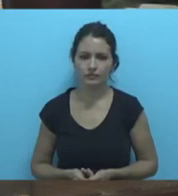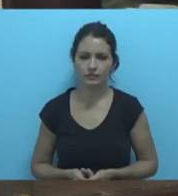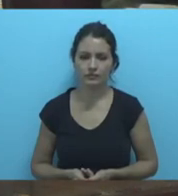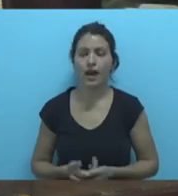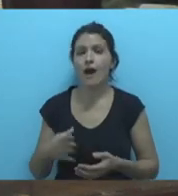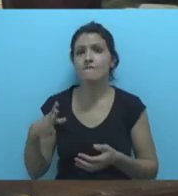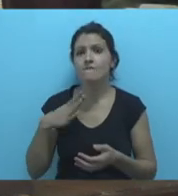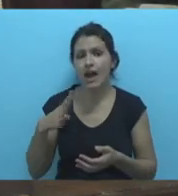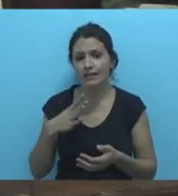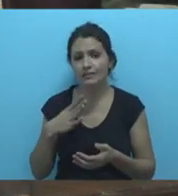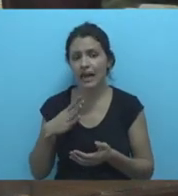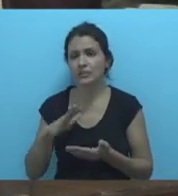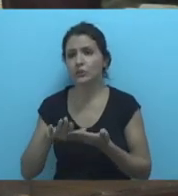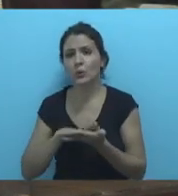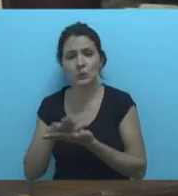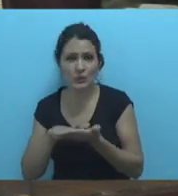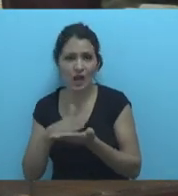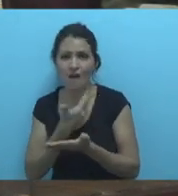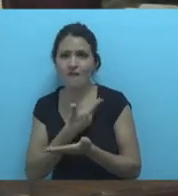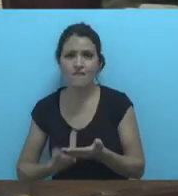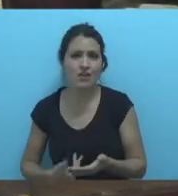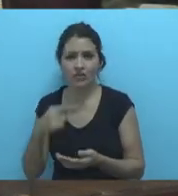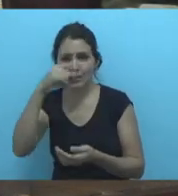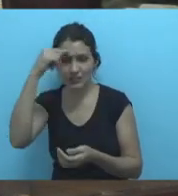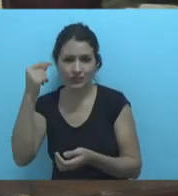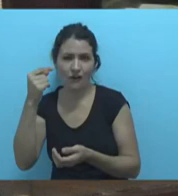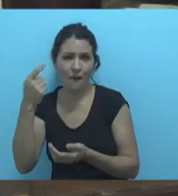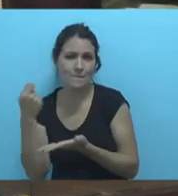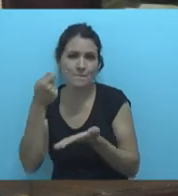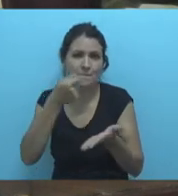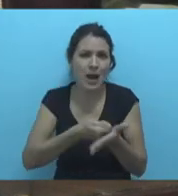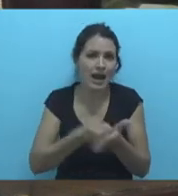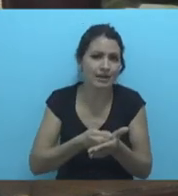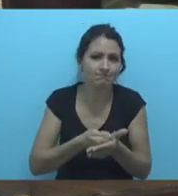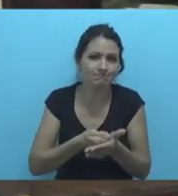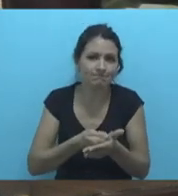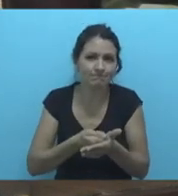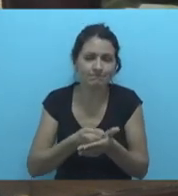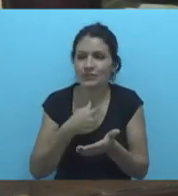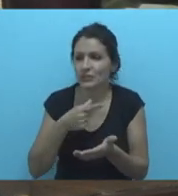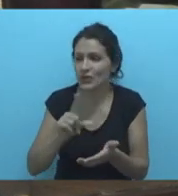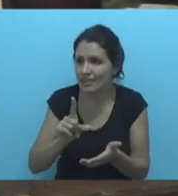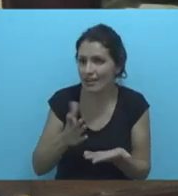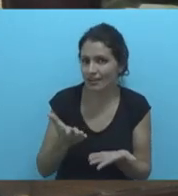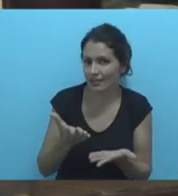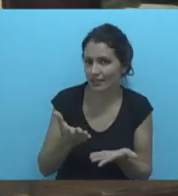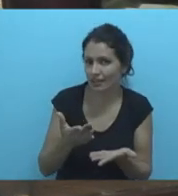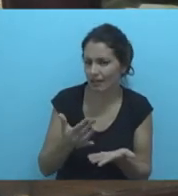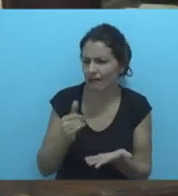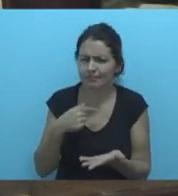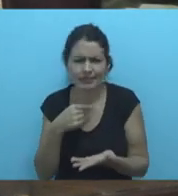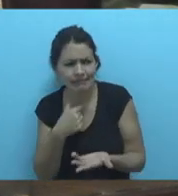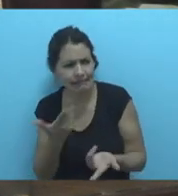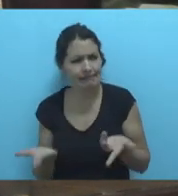de pago del gobierno de la nación hacia nosotros, queremos creer que no existe más, porque